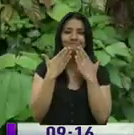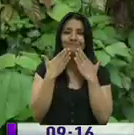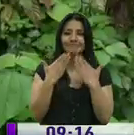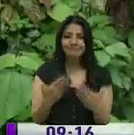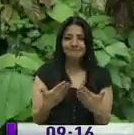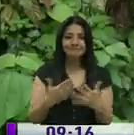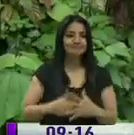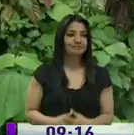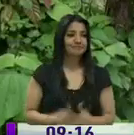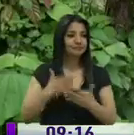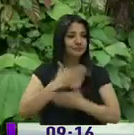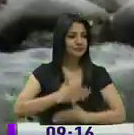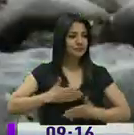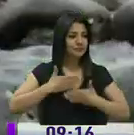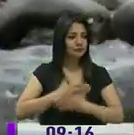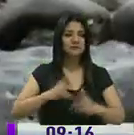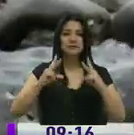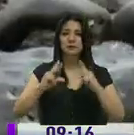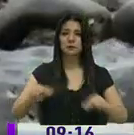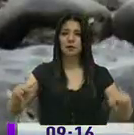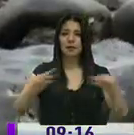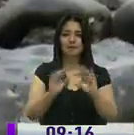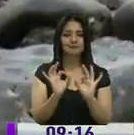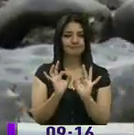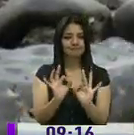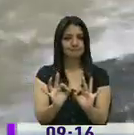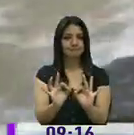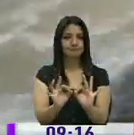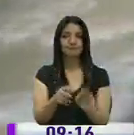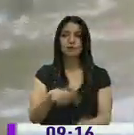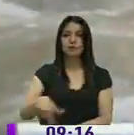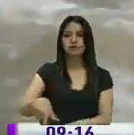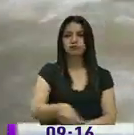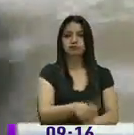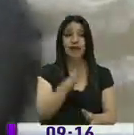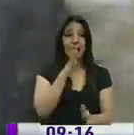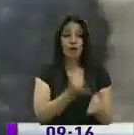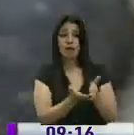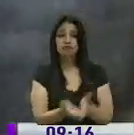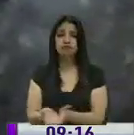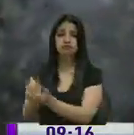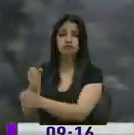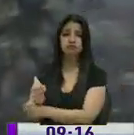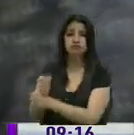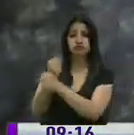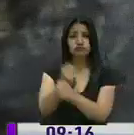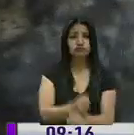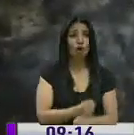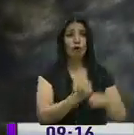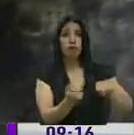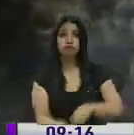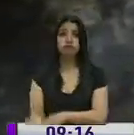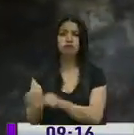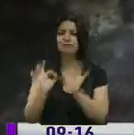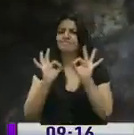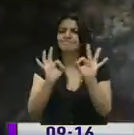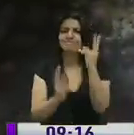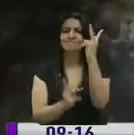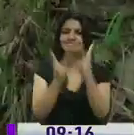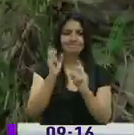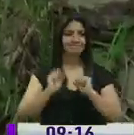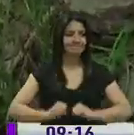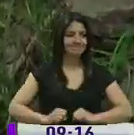disfrutar de su extensa naturaleza mientras recorre por las corrientes de sus ríos lo convierte en un destino digno de visitar